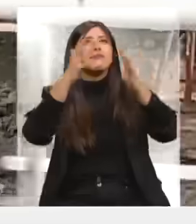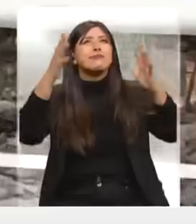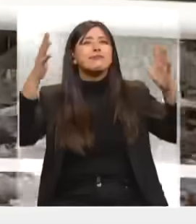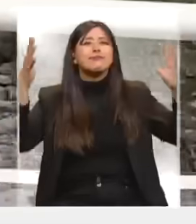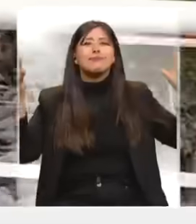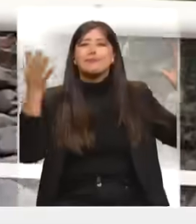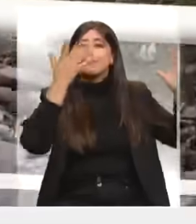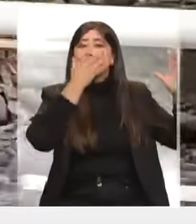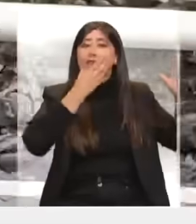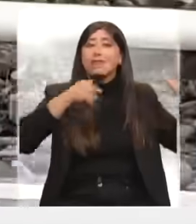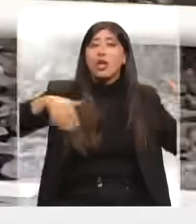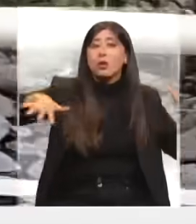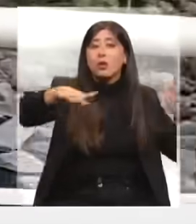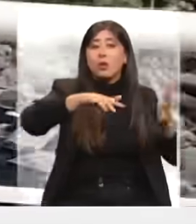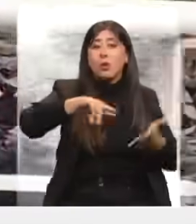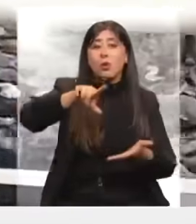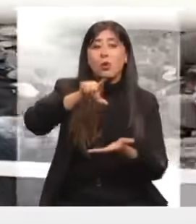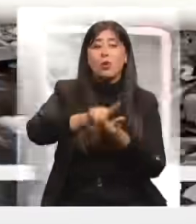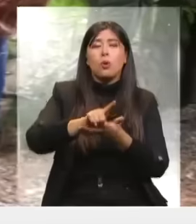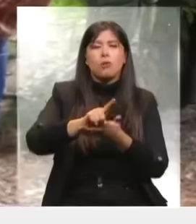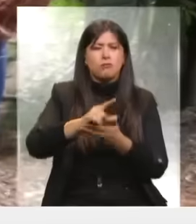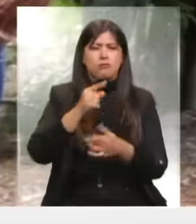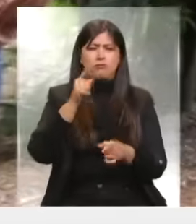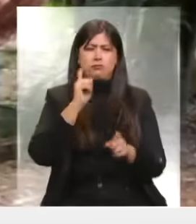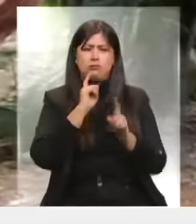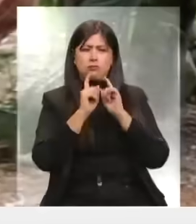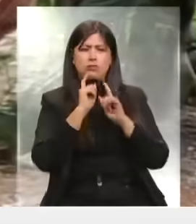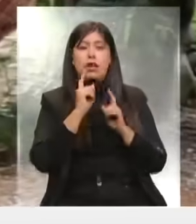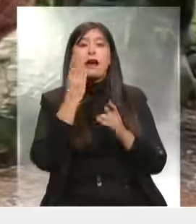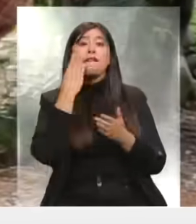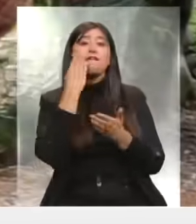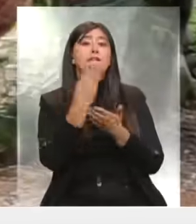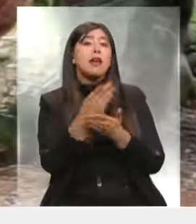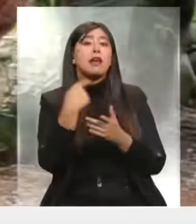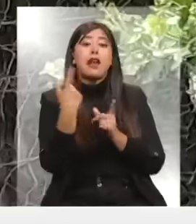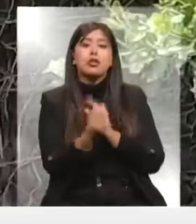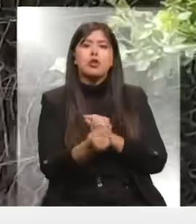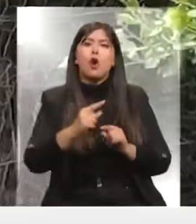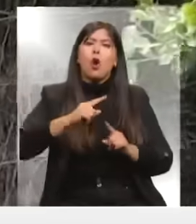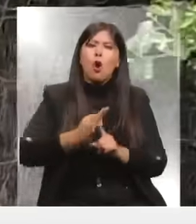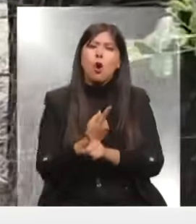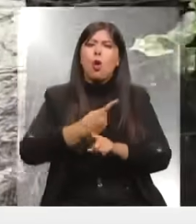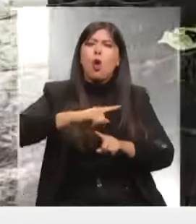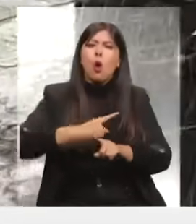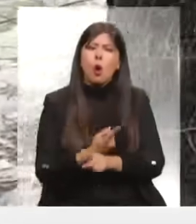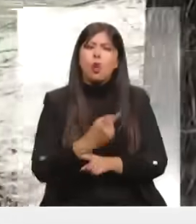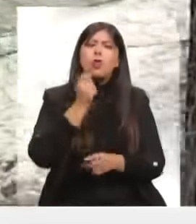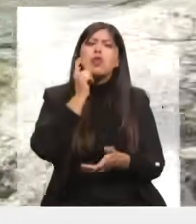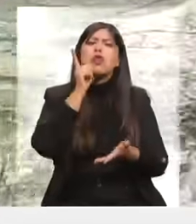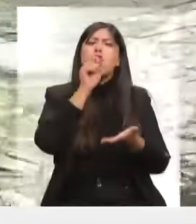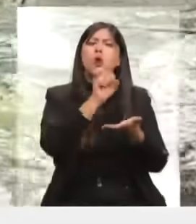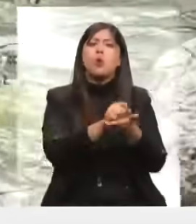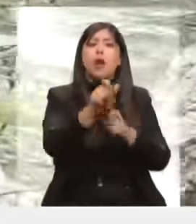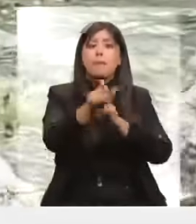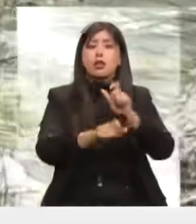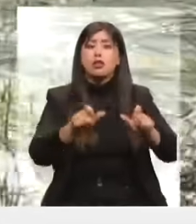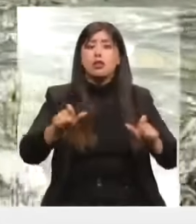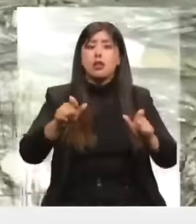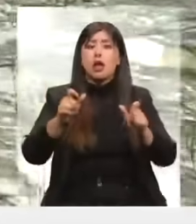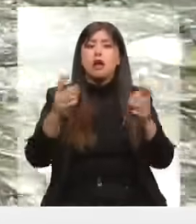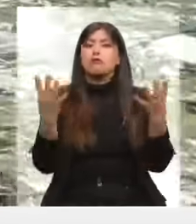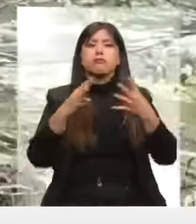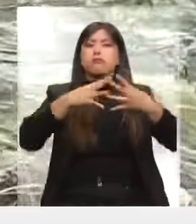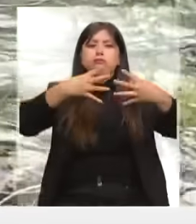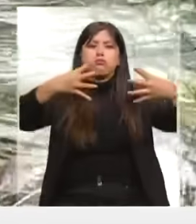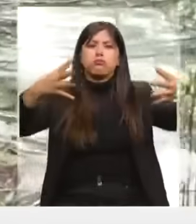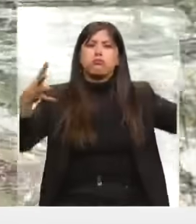de Molina y sus alrededores están en la mira de bienes nacionales ante las reiteradas denuncias contra privados que cerraron los